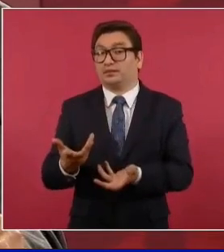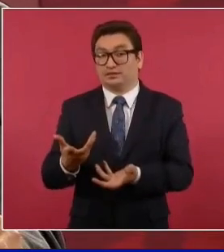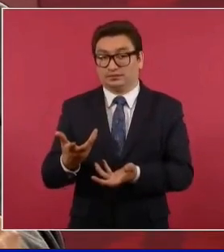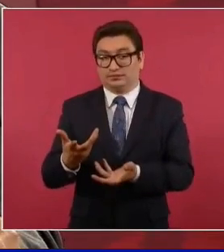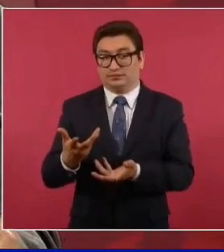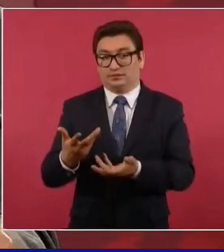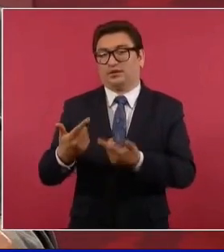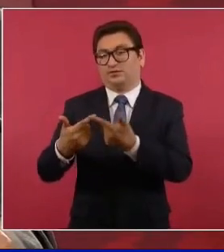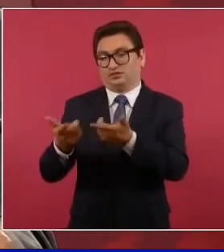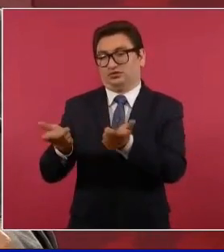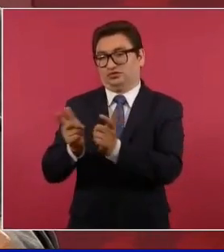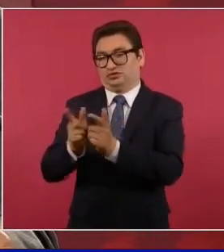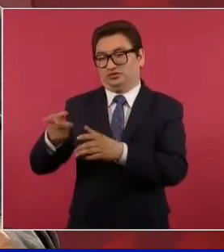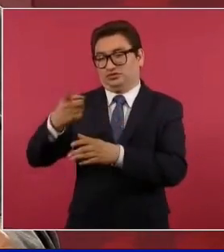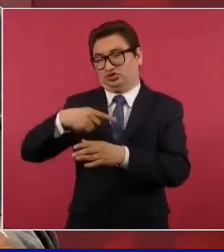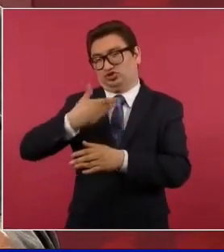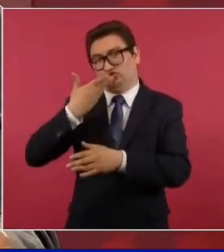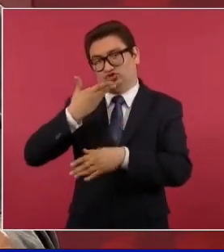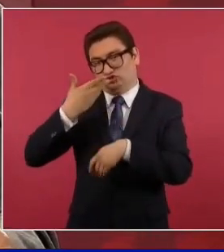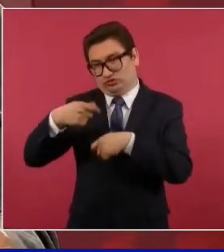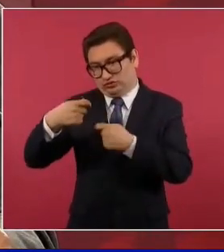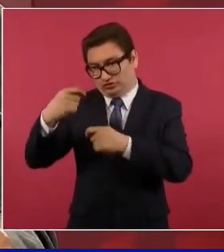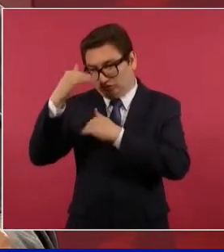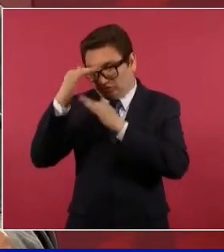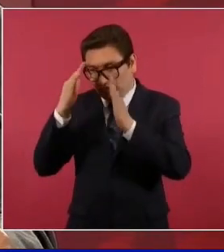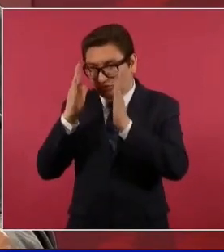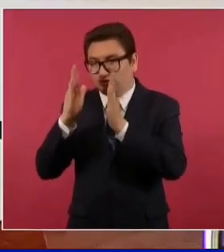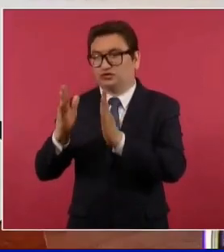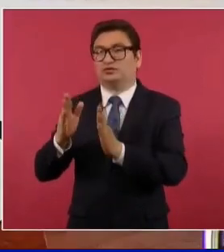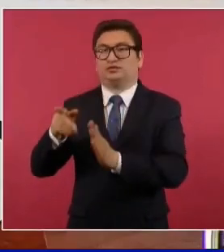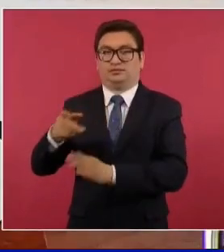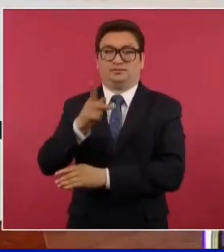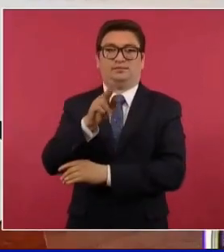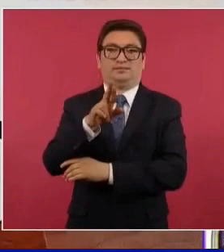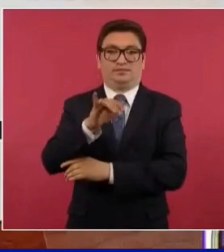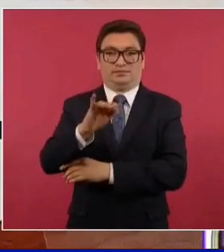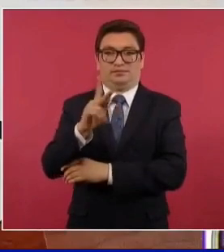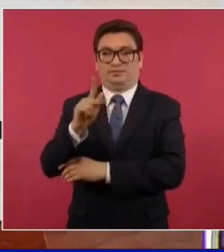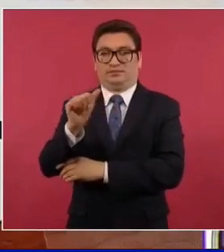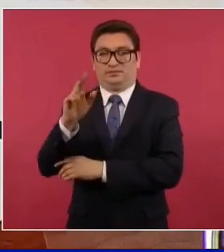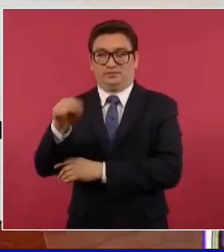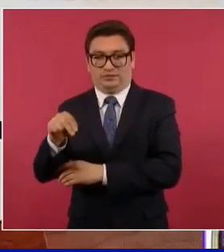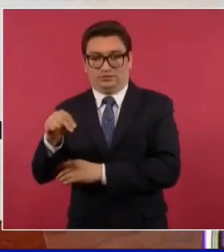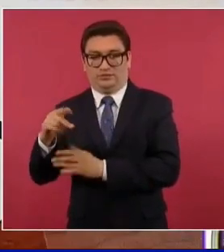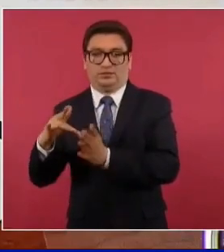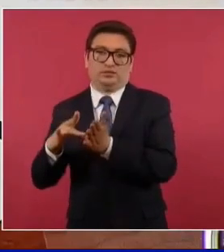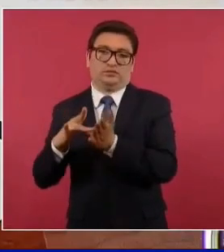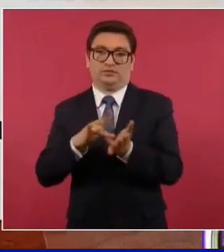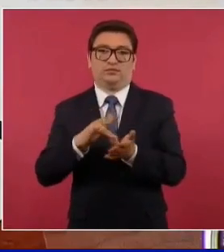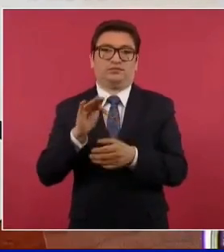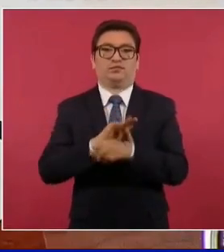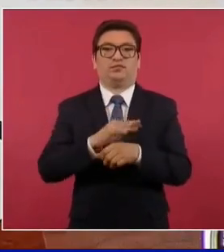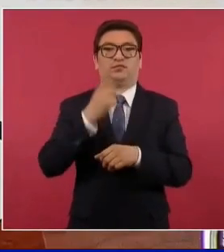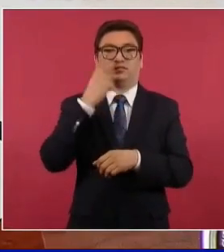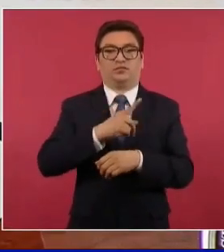los conservadores del PRI y del PAN a favor de las empresas